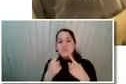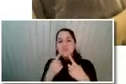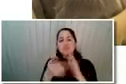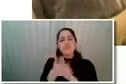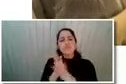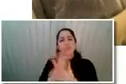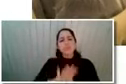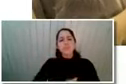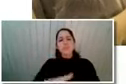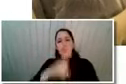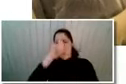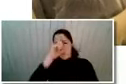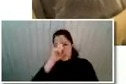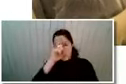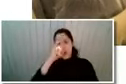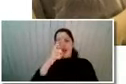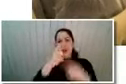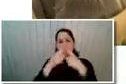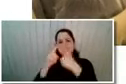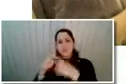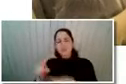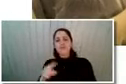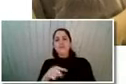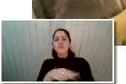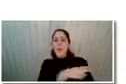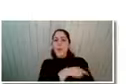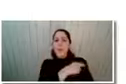y en la red de salud en general.